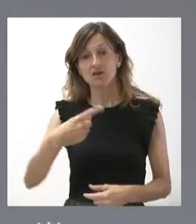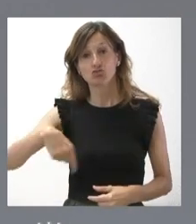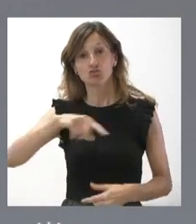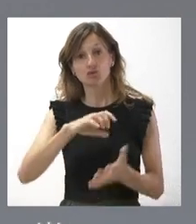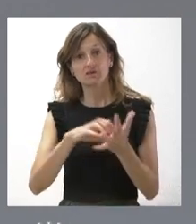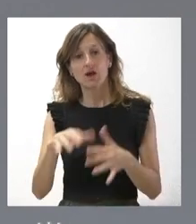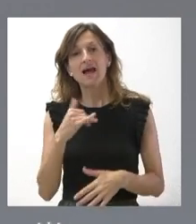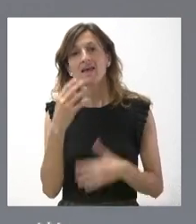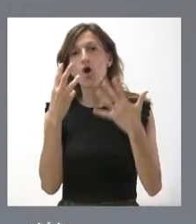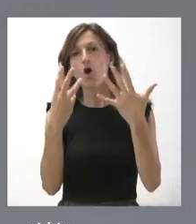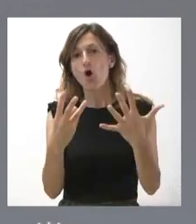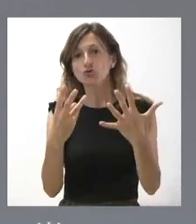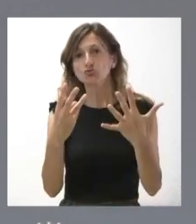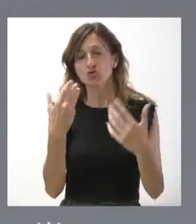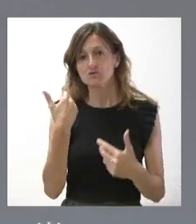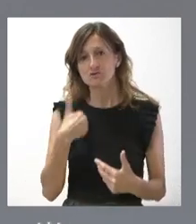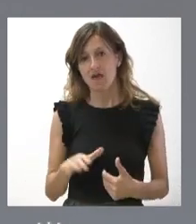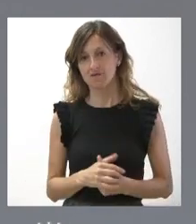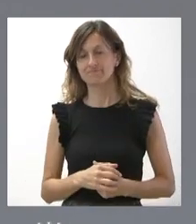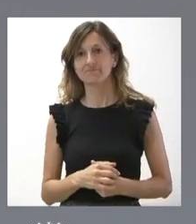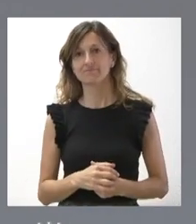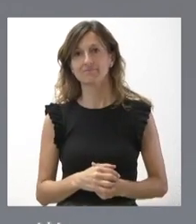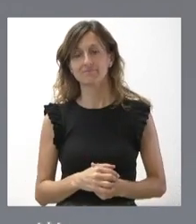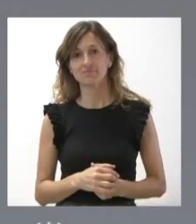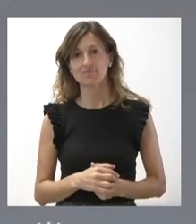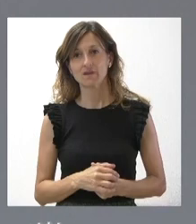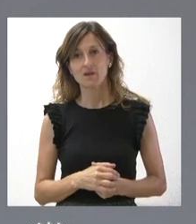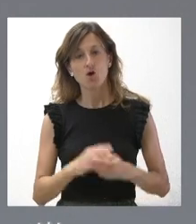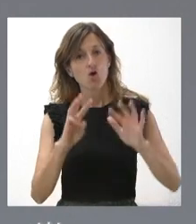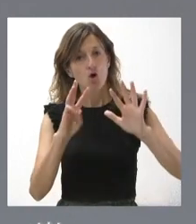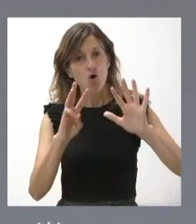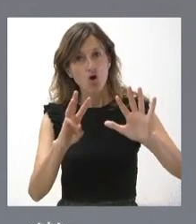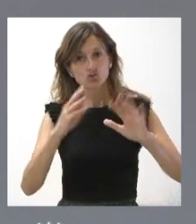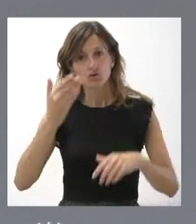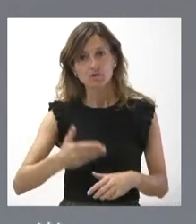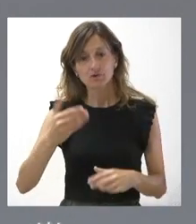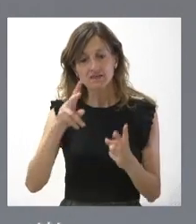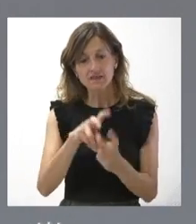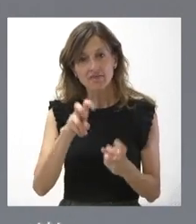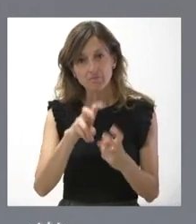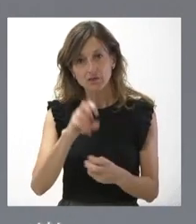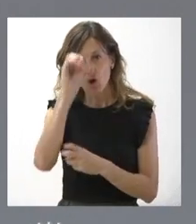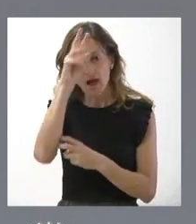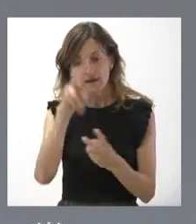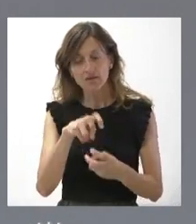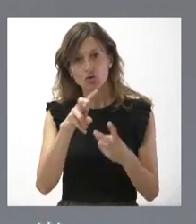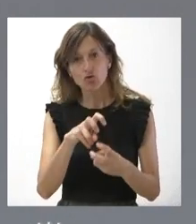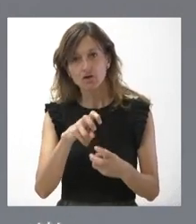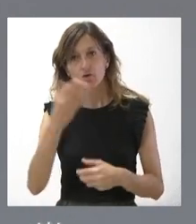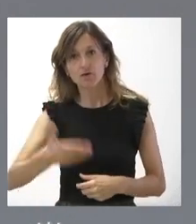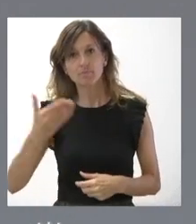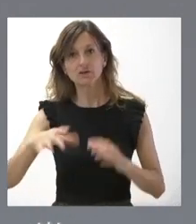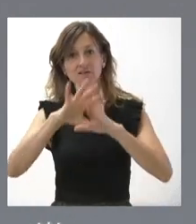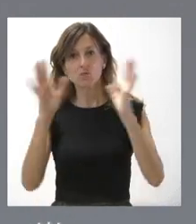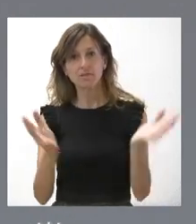tenemos 8 y además 8 que no son precisamente menores, 3 yacimientos arqueológicos de importancia